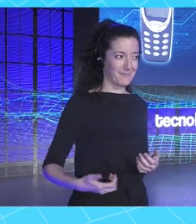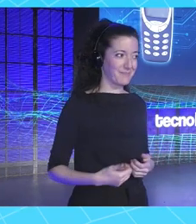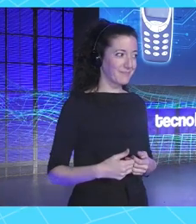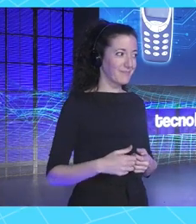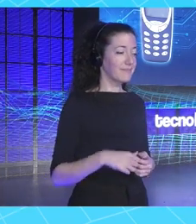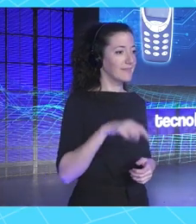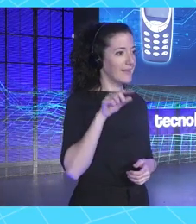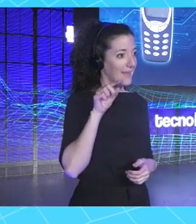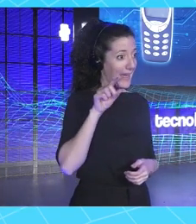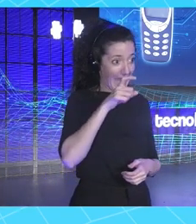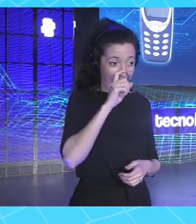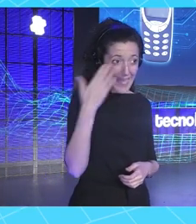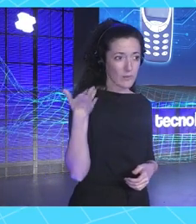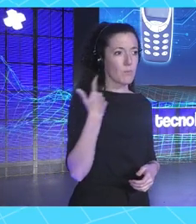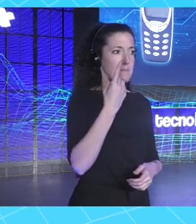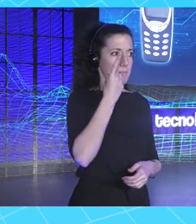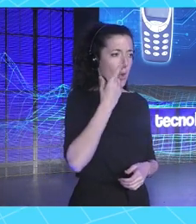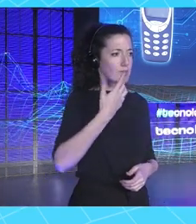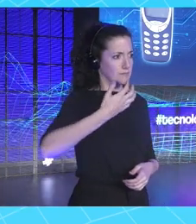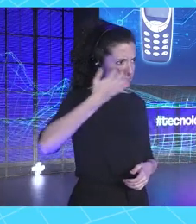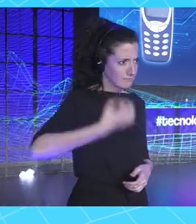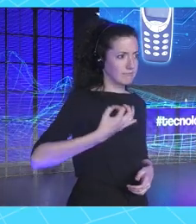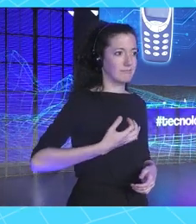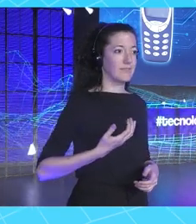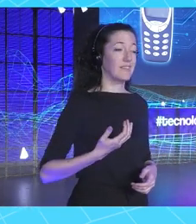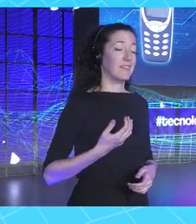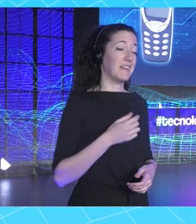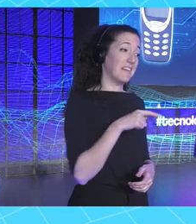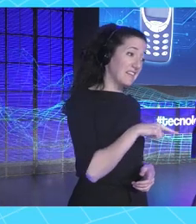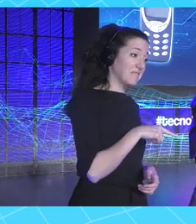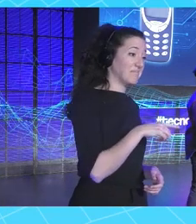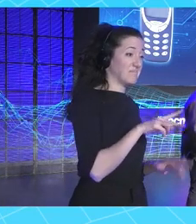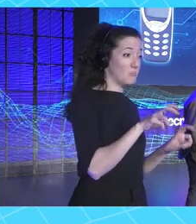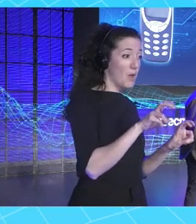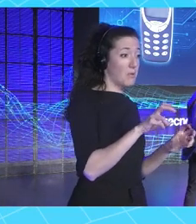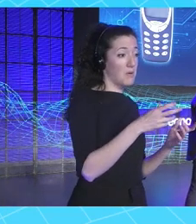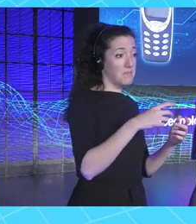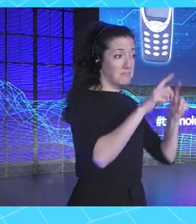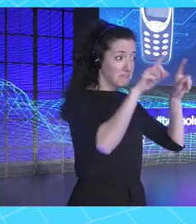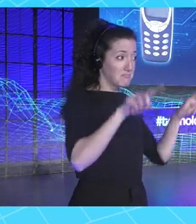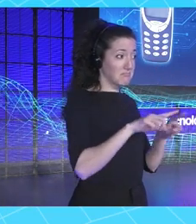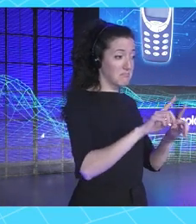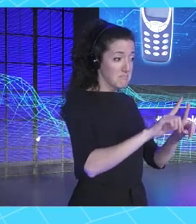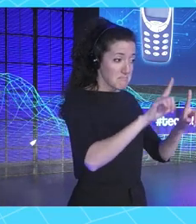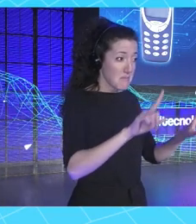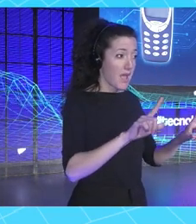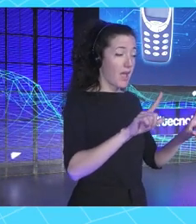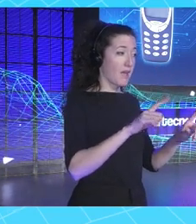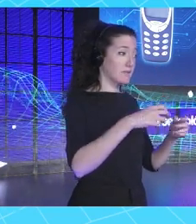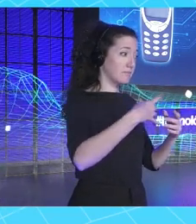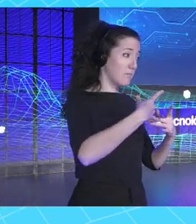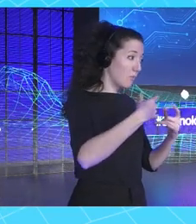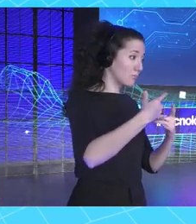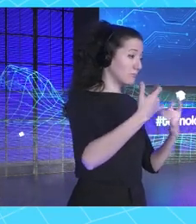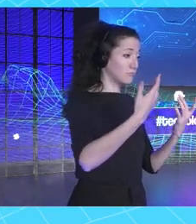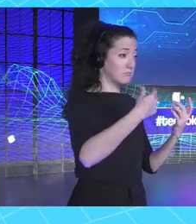eso era un móvil de verdad me enseñó todas esas cosas el otro Bueno veo Netflix veo vídeos veo YouTube una pantalla más grande y tal Bluetooth airdrop ahora